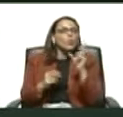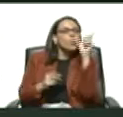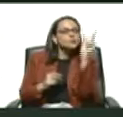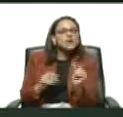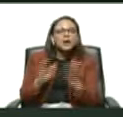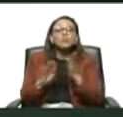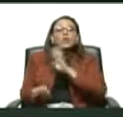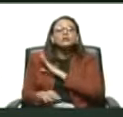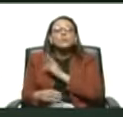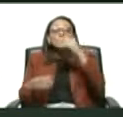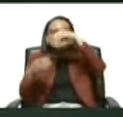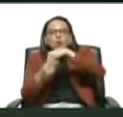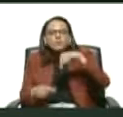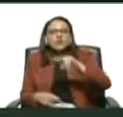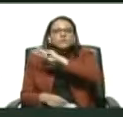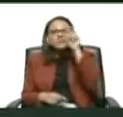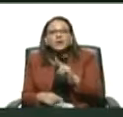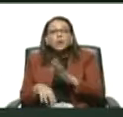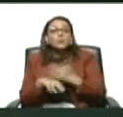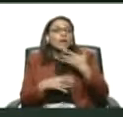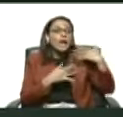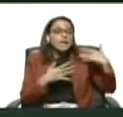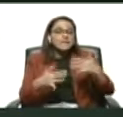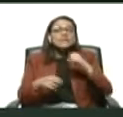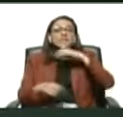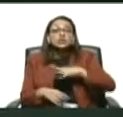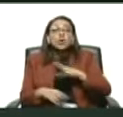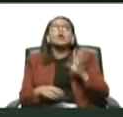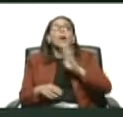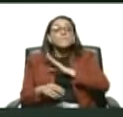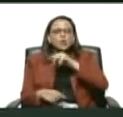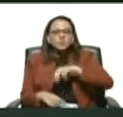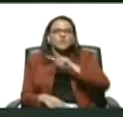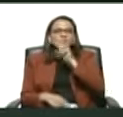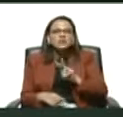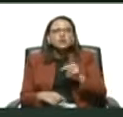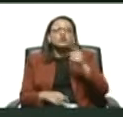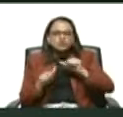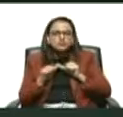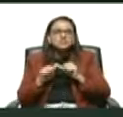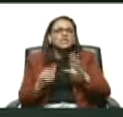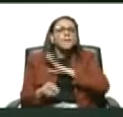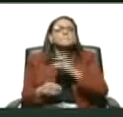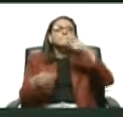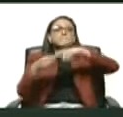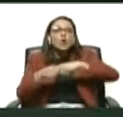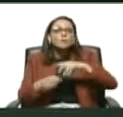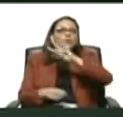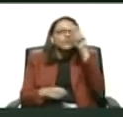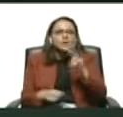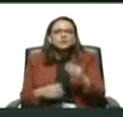ha sido en su historia, y seguirá siendo así para su futuro. Y fíjense ustedes